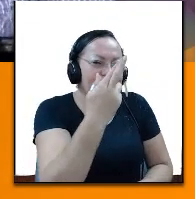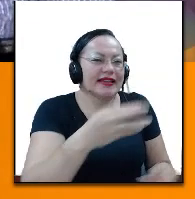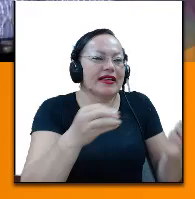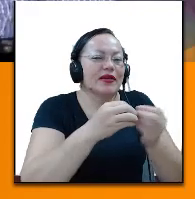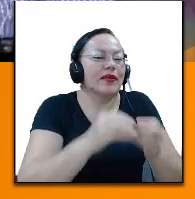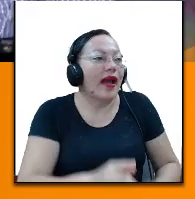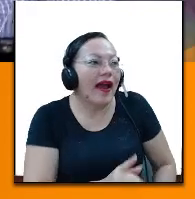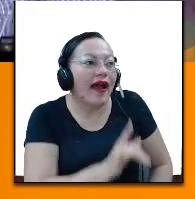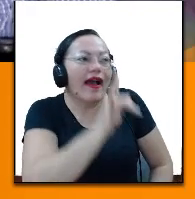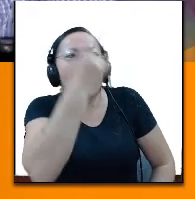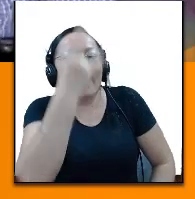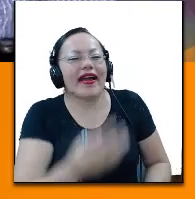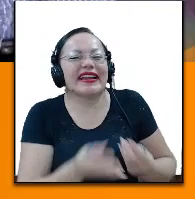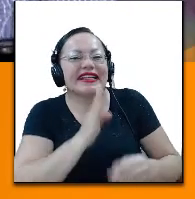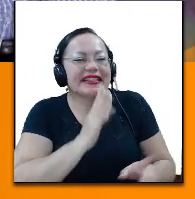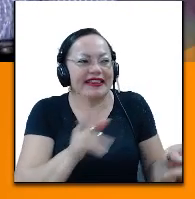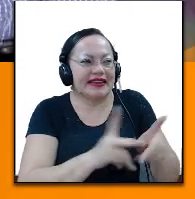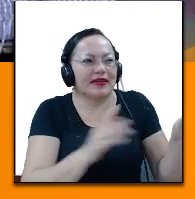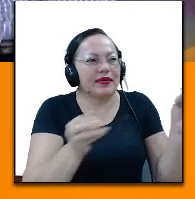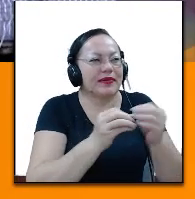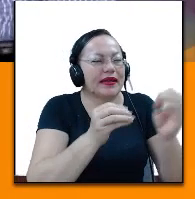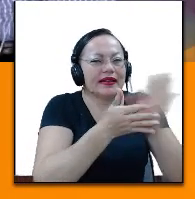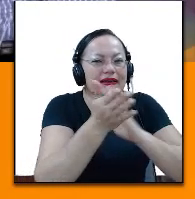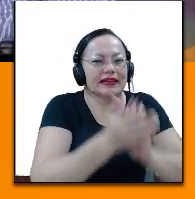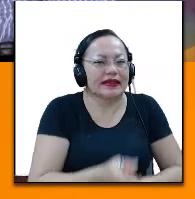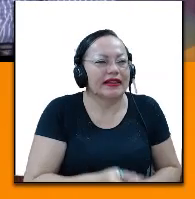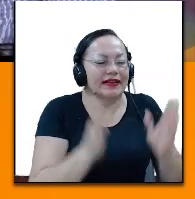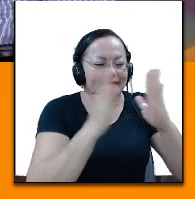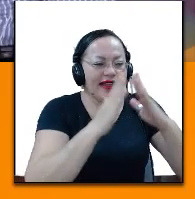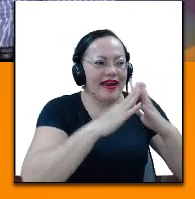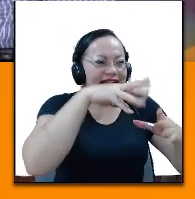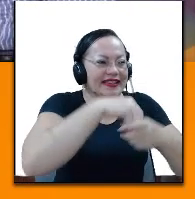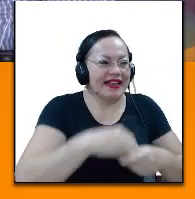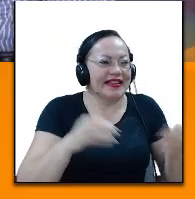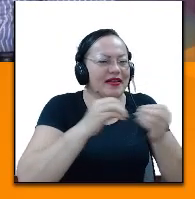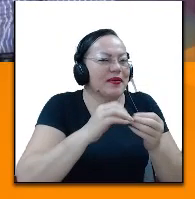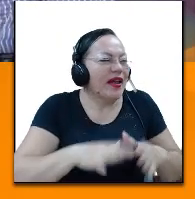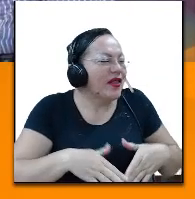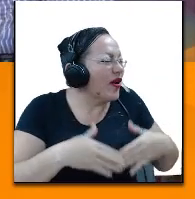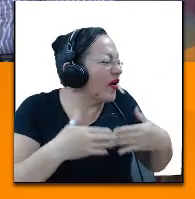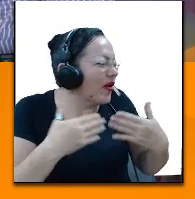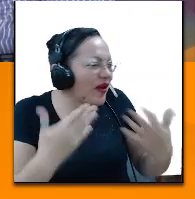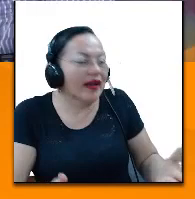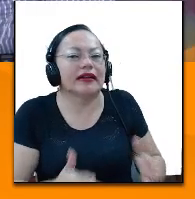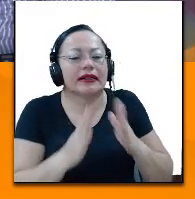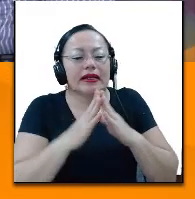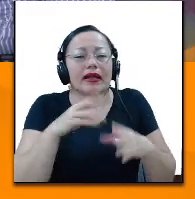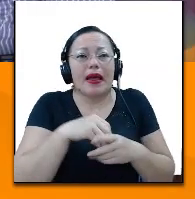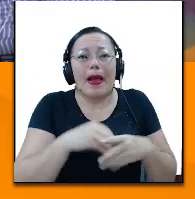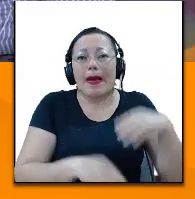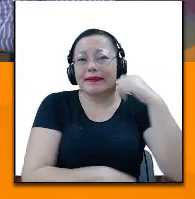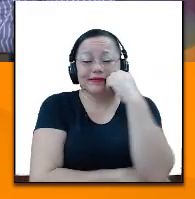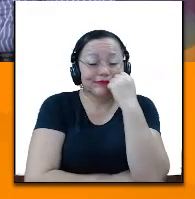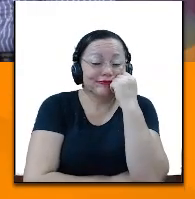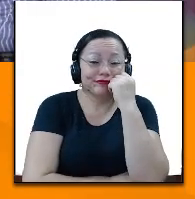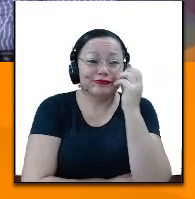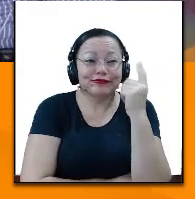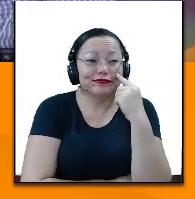algo a las personas que ahora pues han estado en casa y que pues estar en casa encerrado no es nada fácil ni es